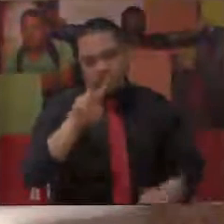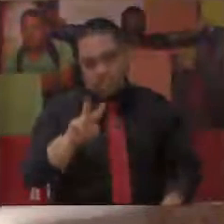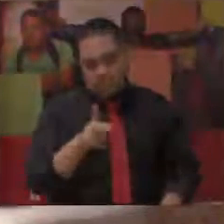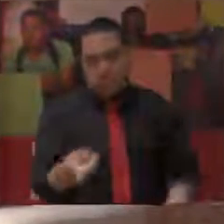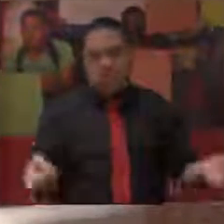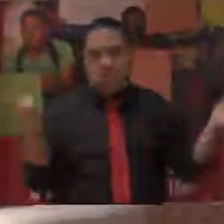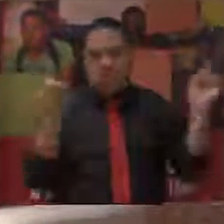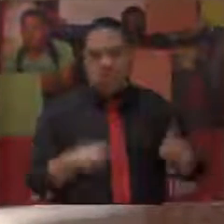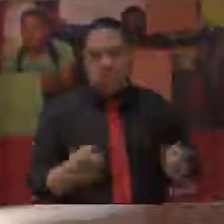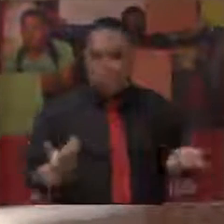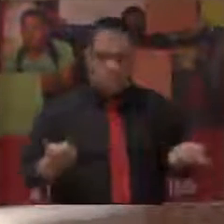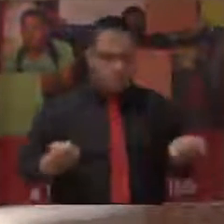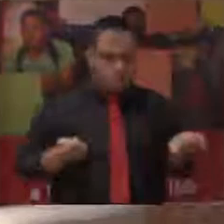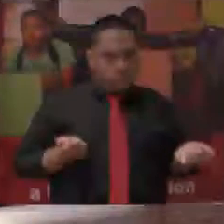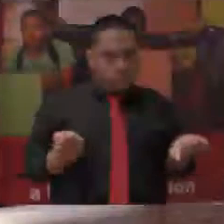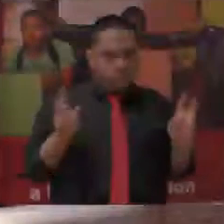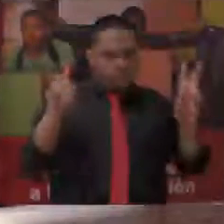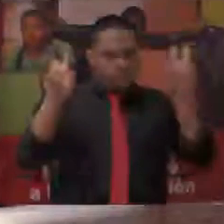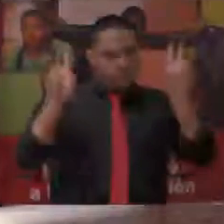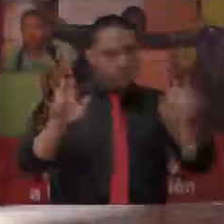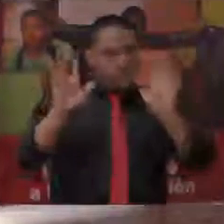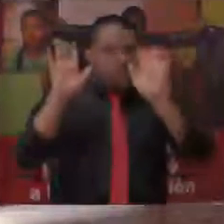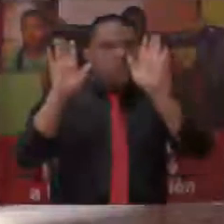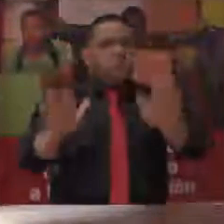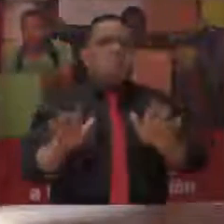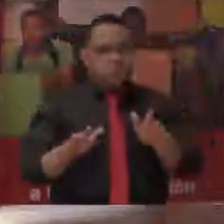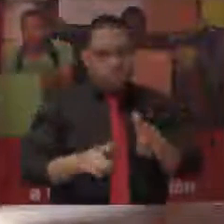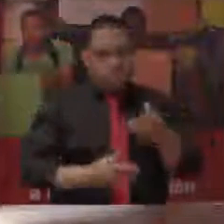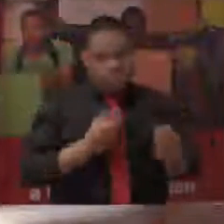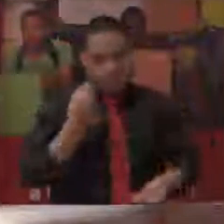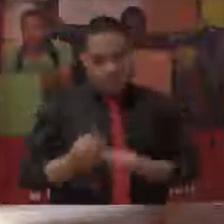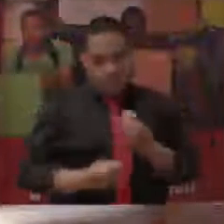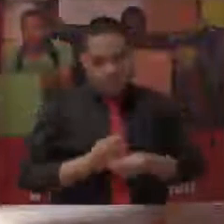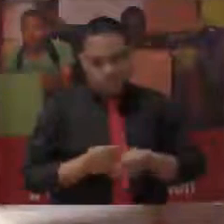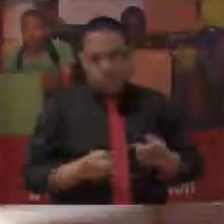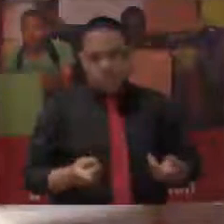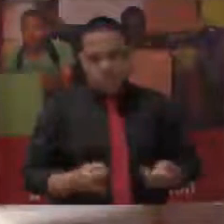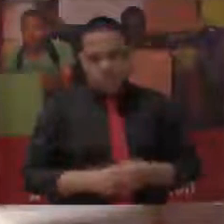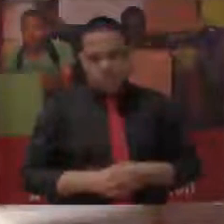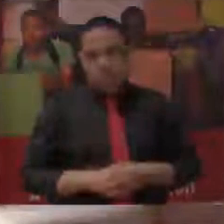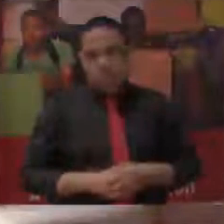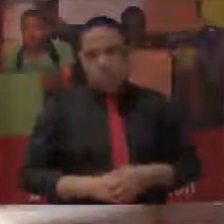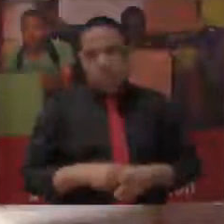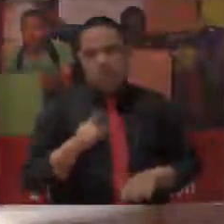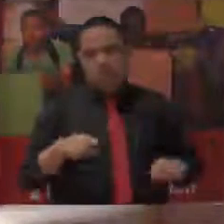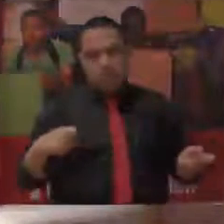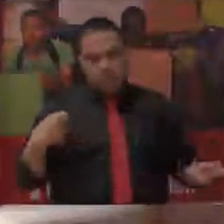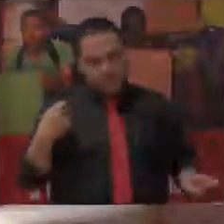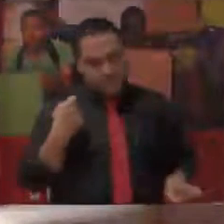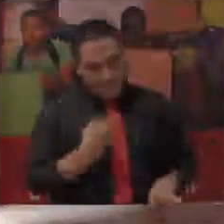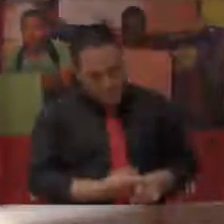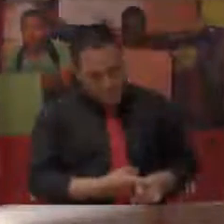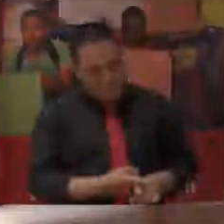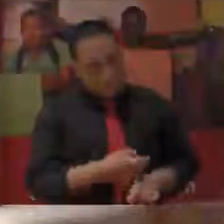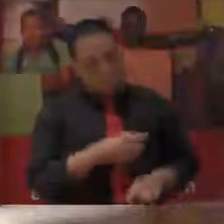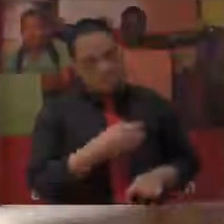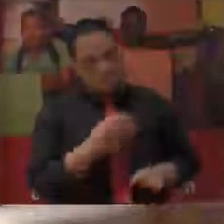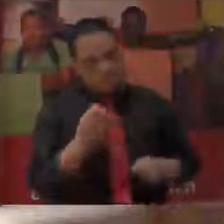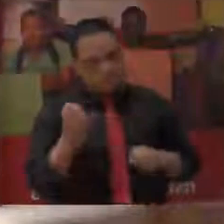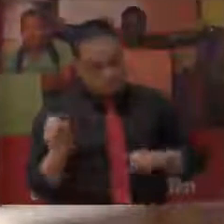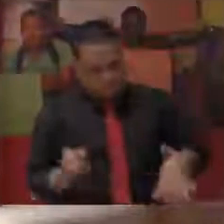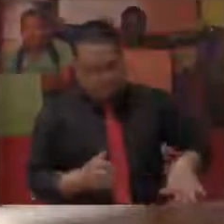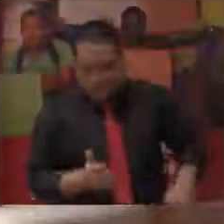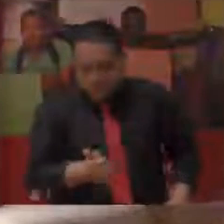y regular el tema de la publicidad de los antecedentes para los excombatientes o las personas que abandonaron de